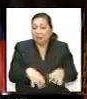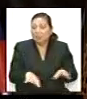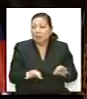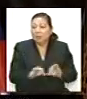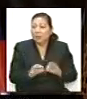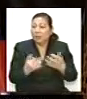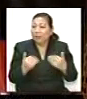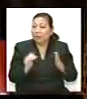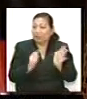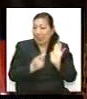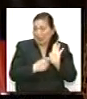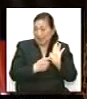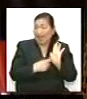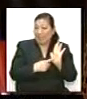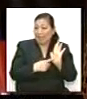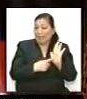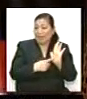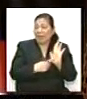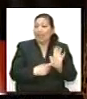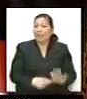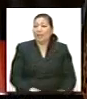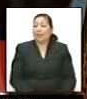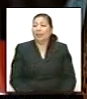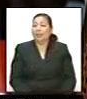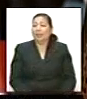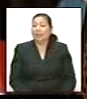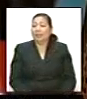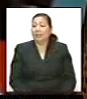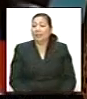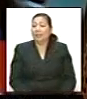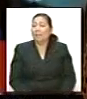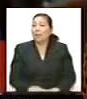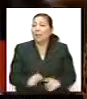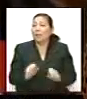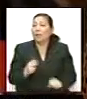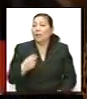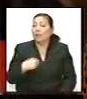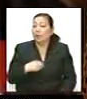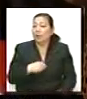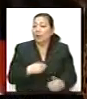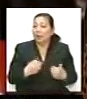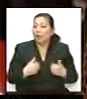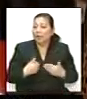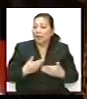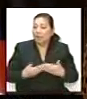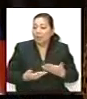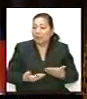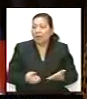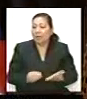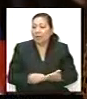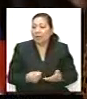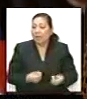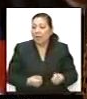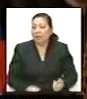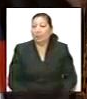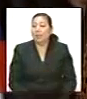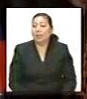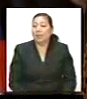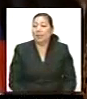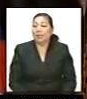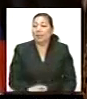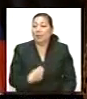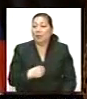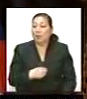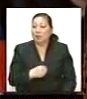que ya están aquí, ya están identificados, pero que nosotros tenemos que pasar a la parte activa. Y creo que